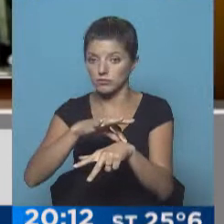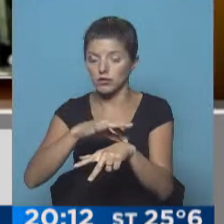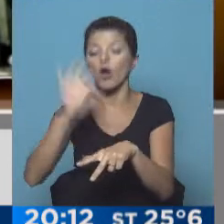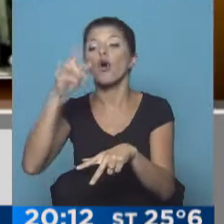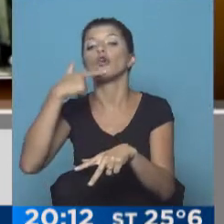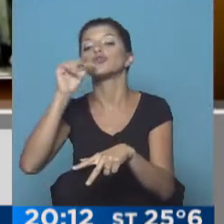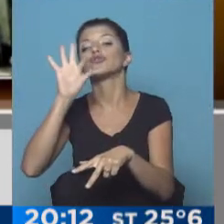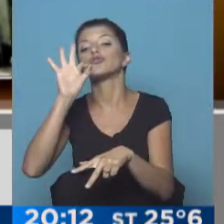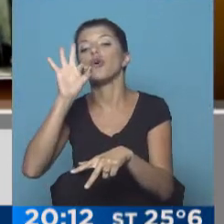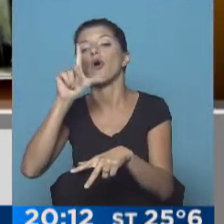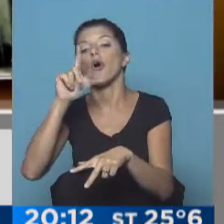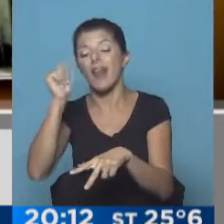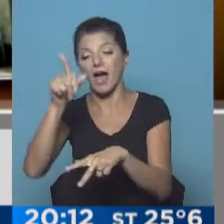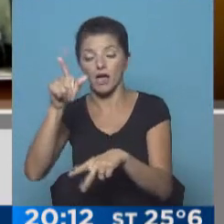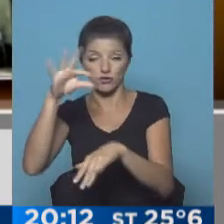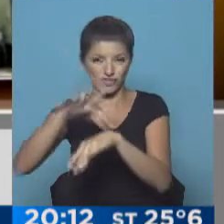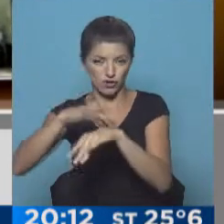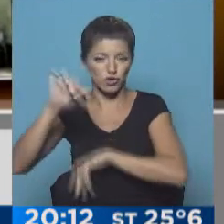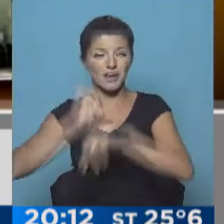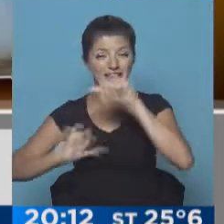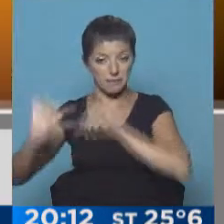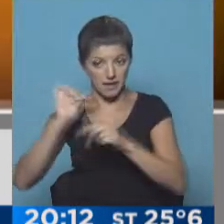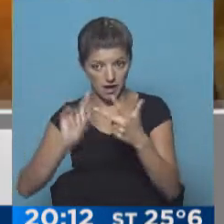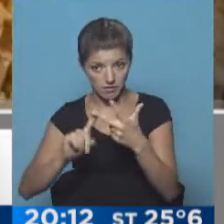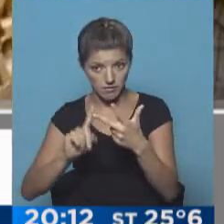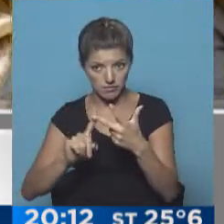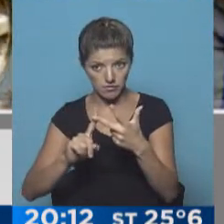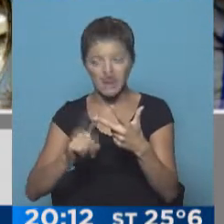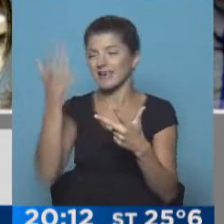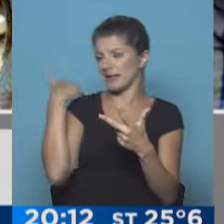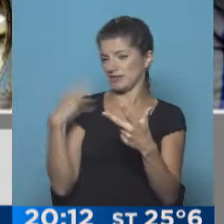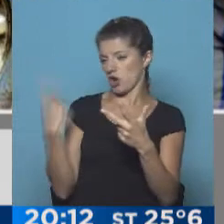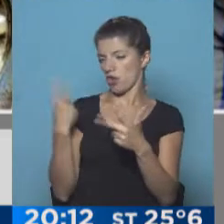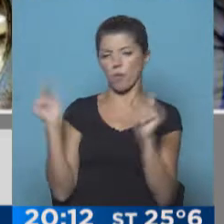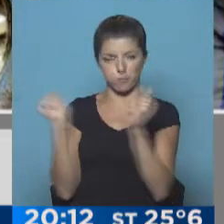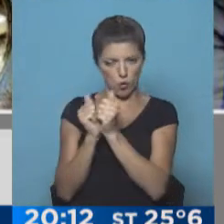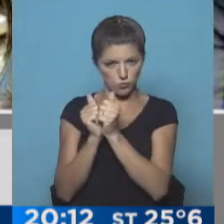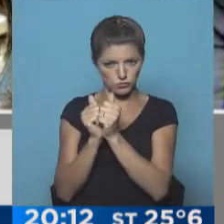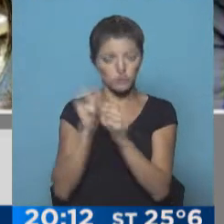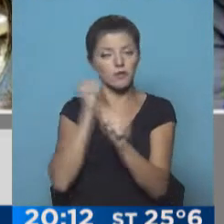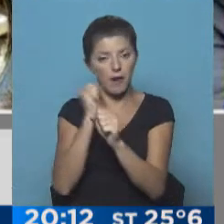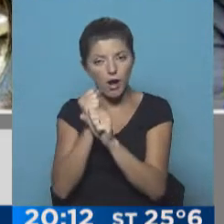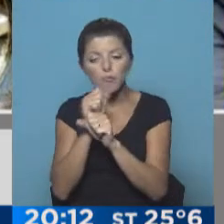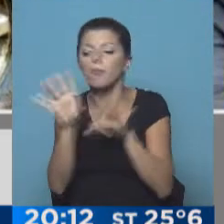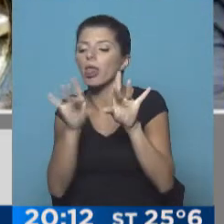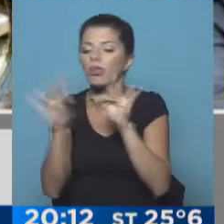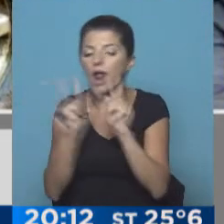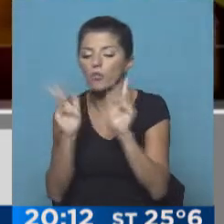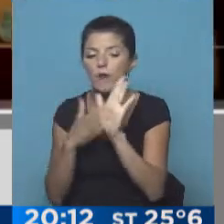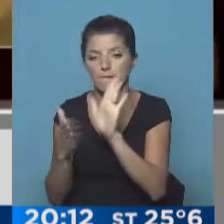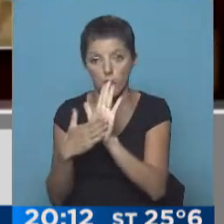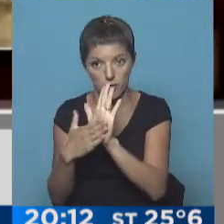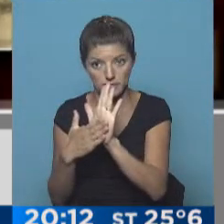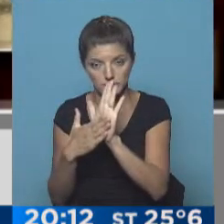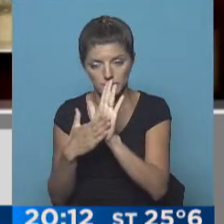Osola, que es doctor en química, que bueno, formaba equipo conmigo para la toma de material biológico